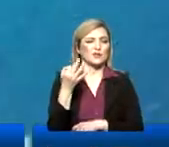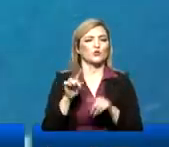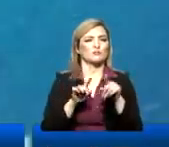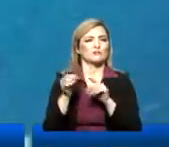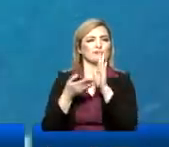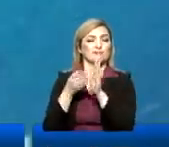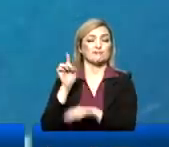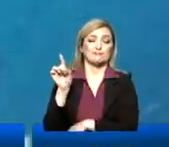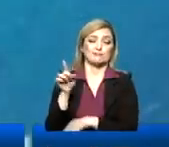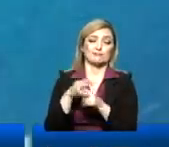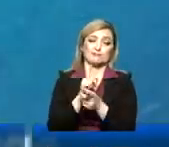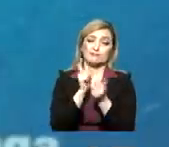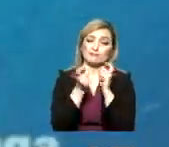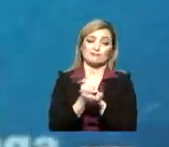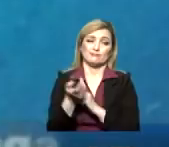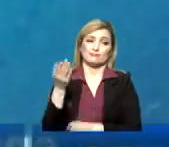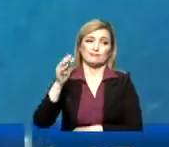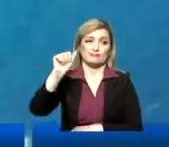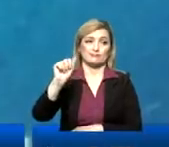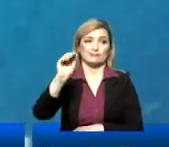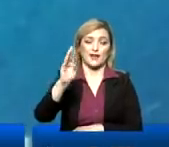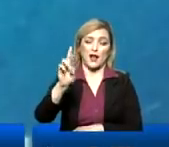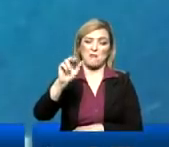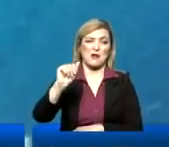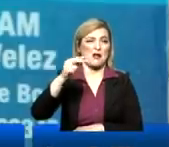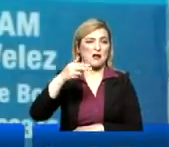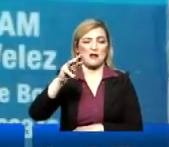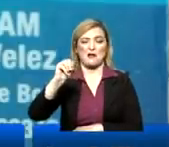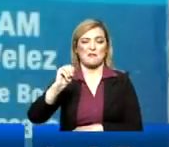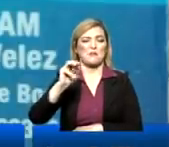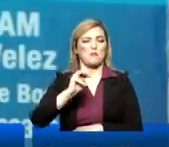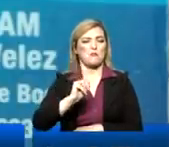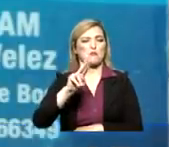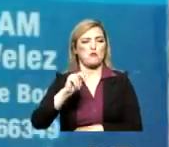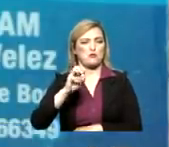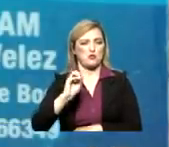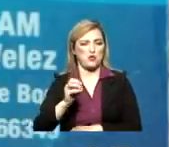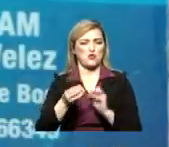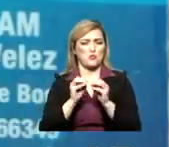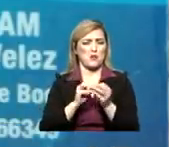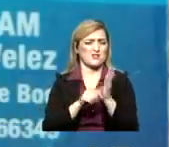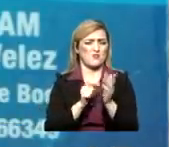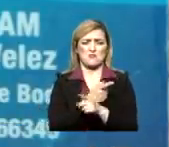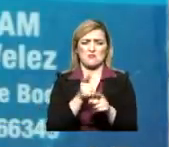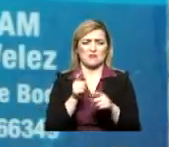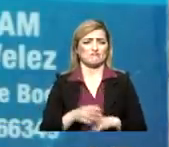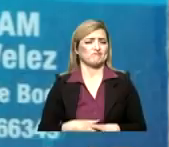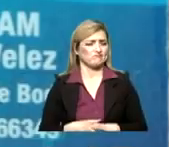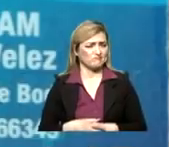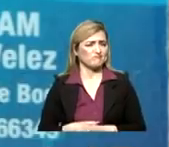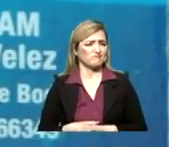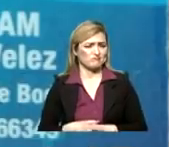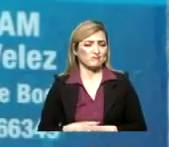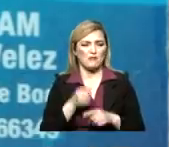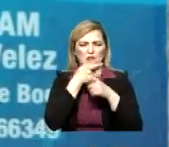la de Daniel Salcedo, pero con otro nombre, apellido y número de cédula. Según el documento adulterado, Salcedo era Abraham Muñoz, jefe